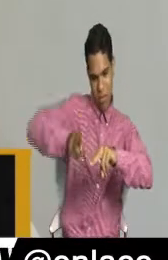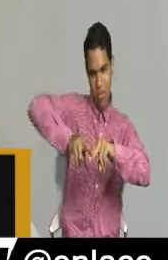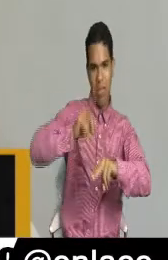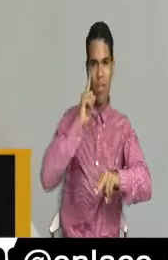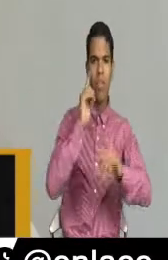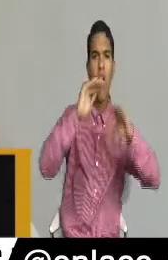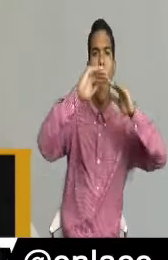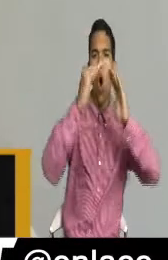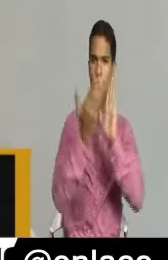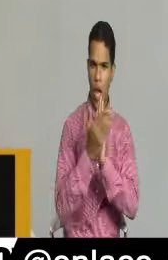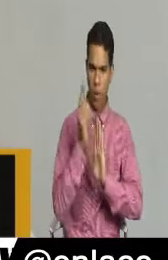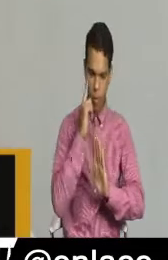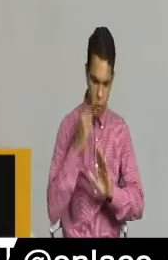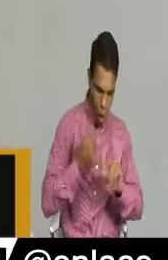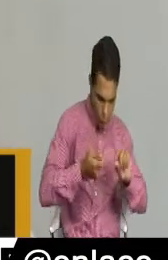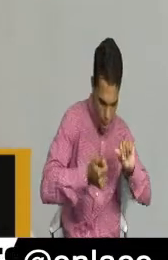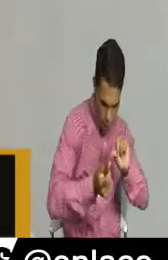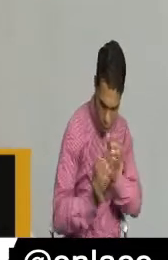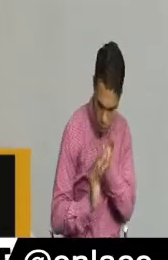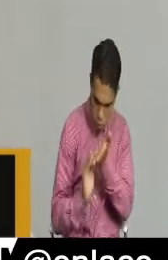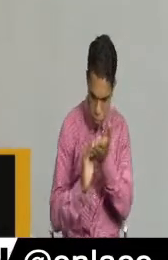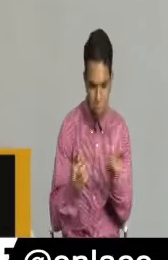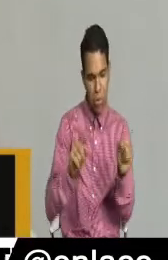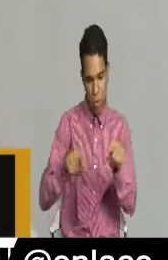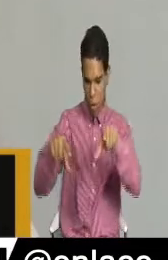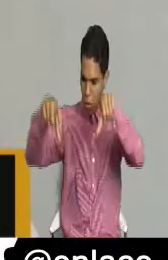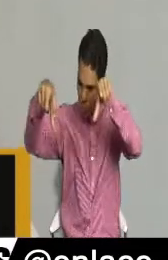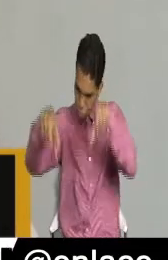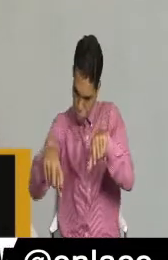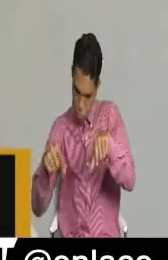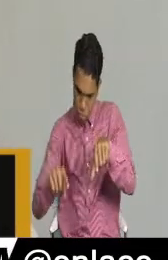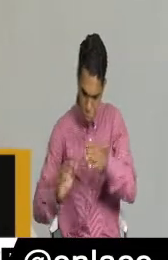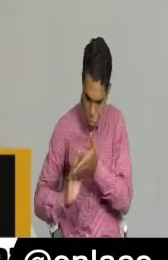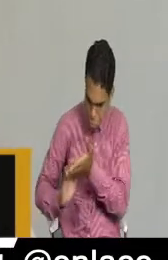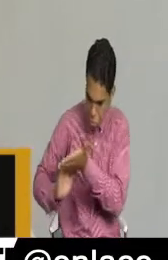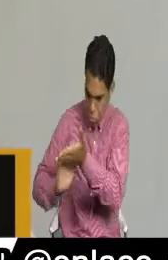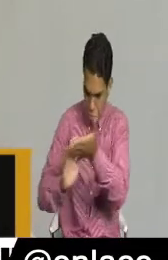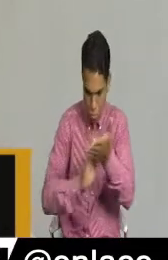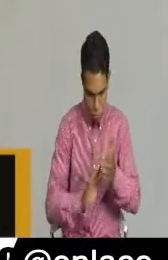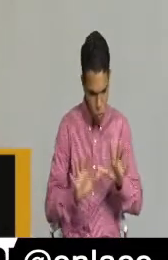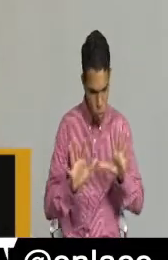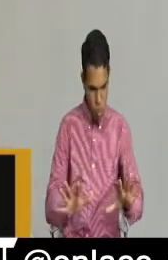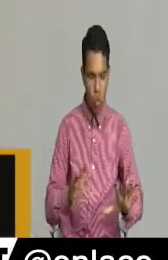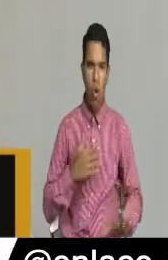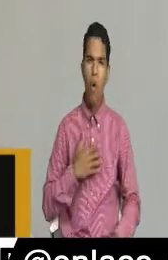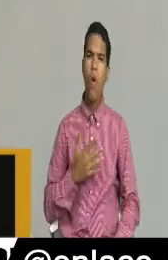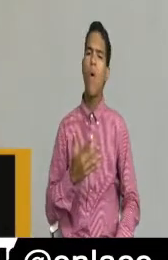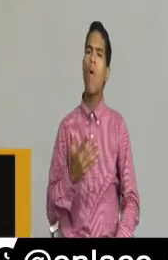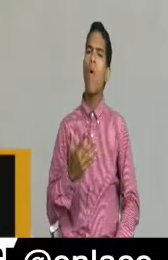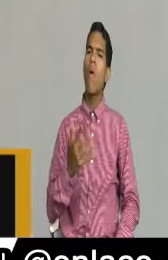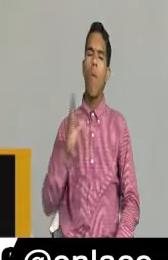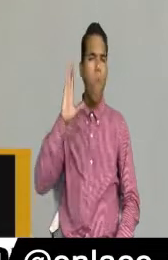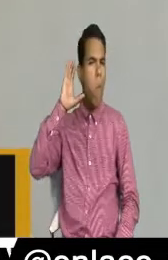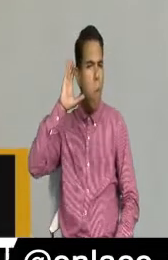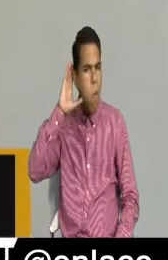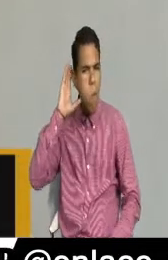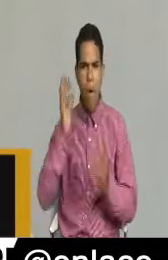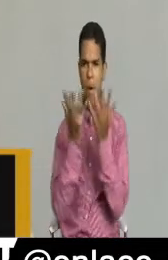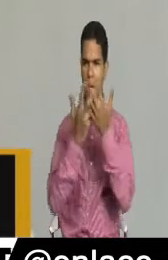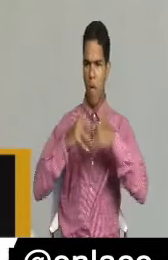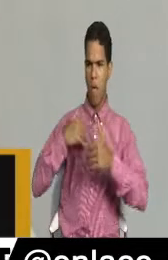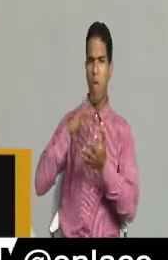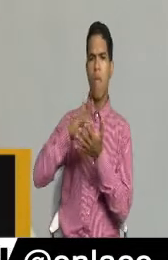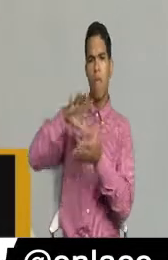del Zarzal de la cancha de San Silvestre. Me califico como Construcciones de DUTSAS e incluyo a todos